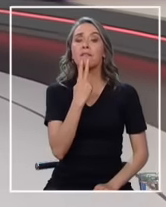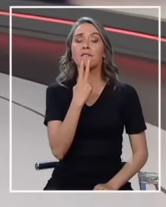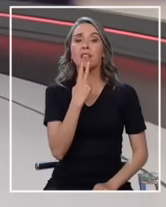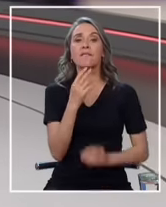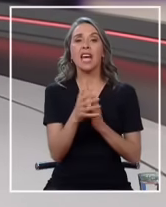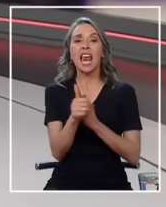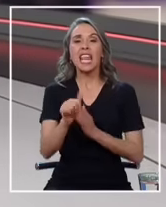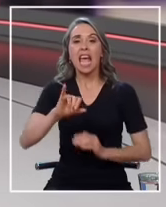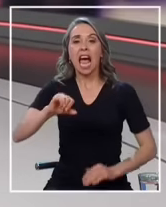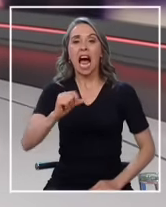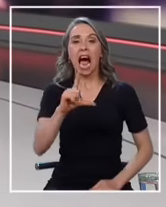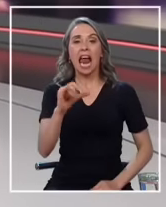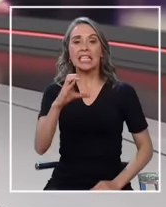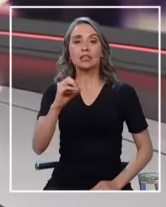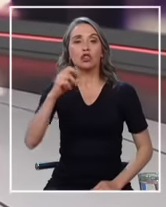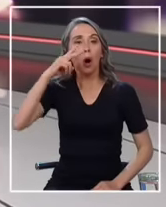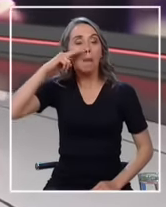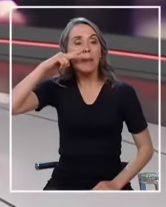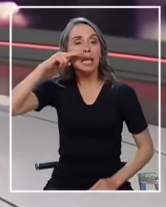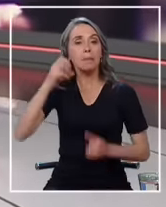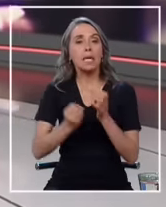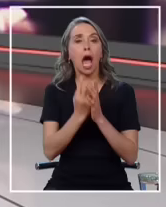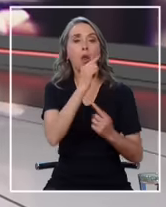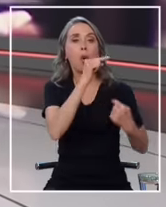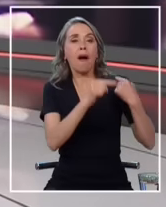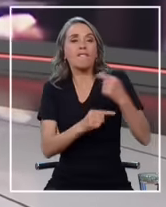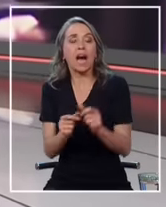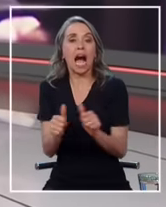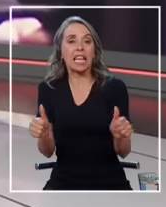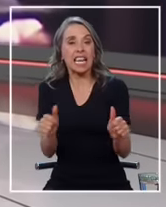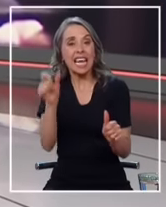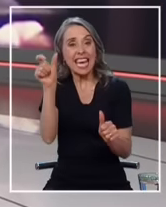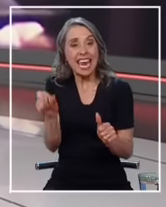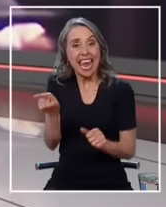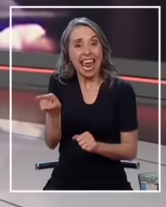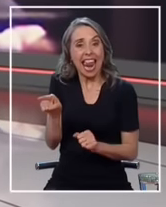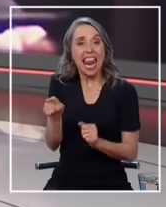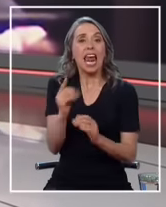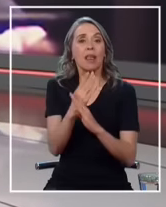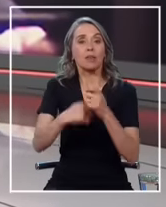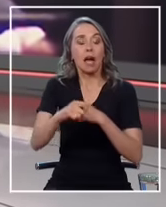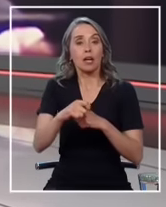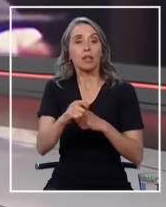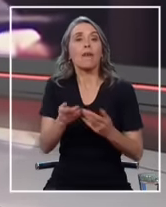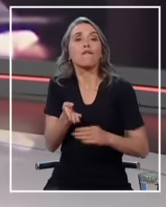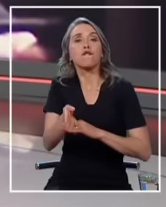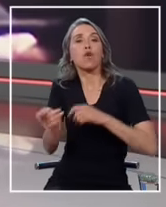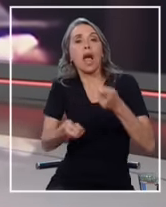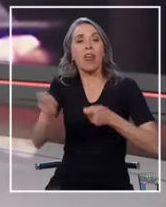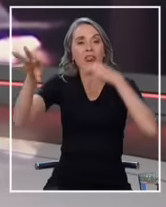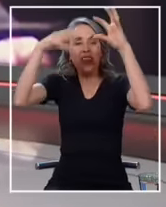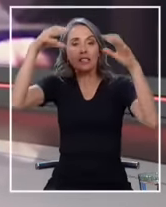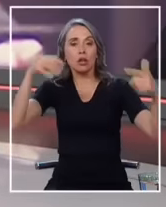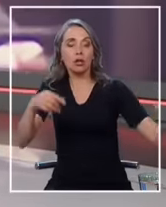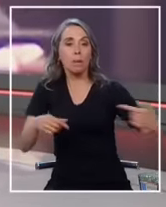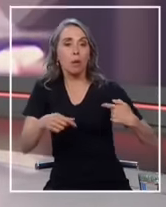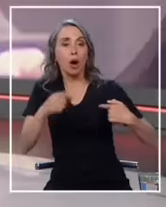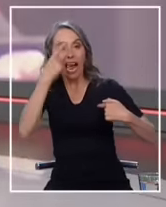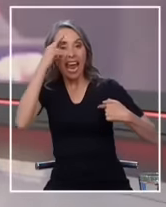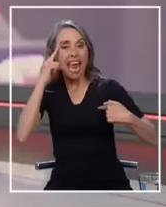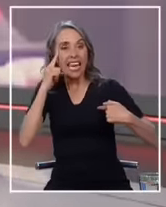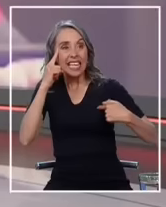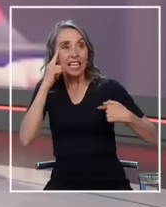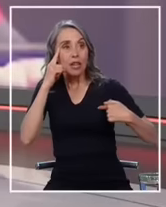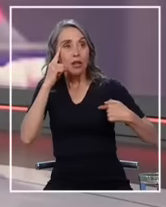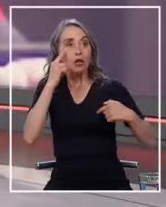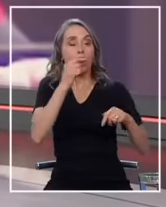del Jalisco Melipilla Nueva Generación, un narcotraficante que fue herido a bala en una discoteca y trasladado en helicóptero a